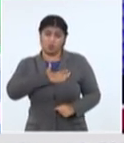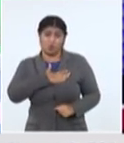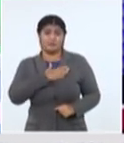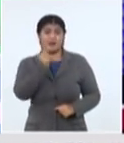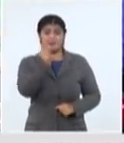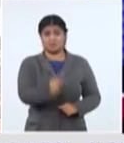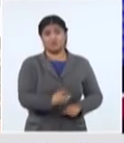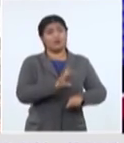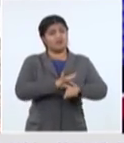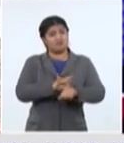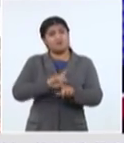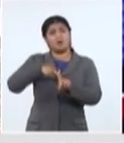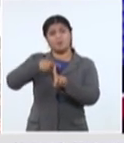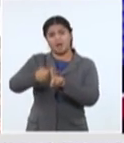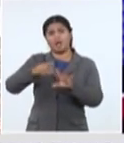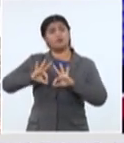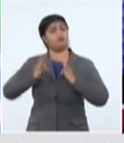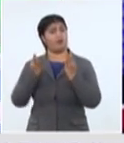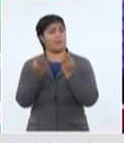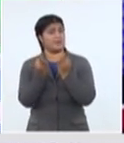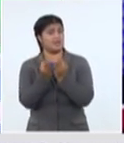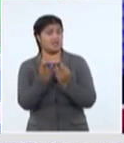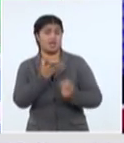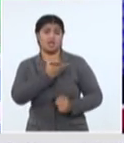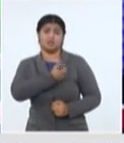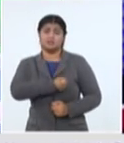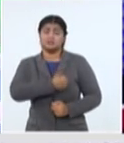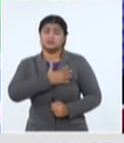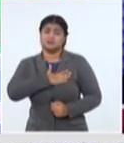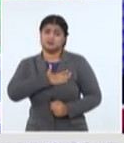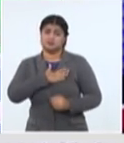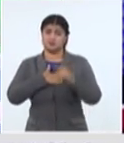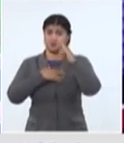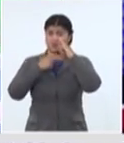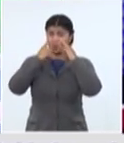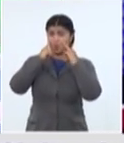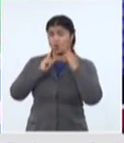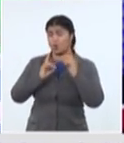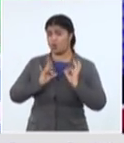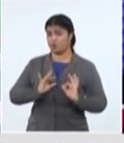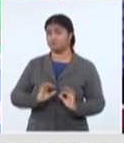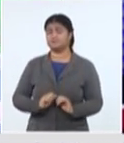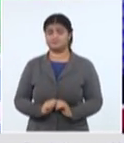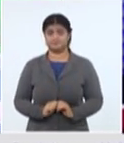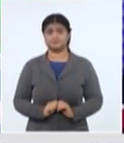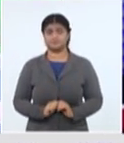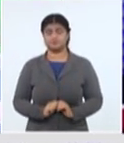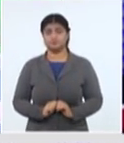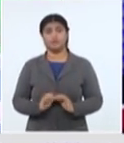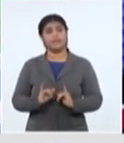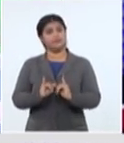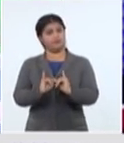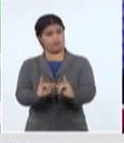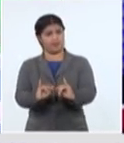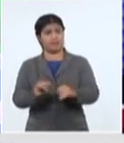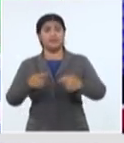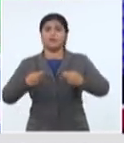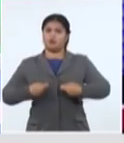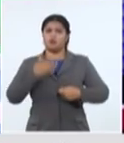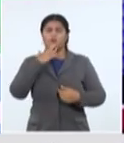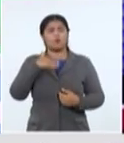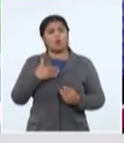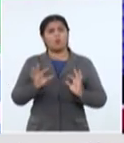sobre la enfermedad. O sea, tratar de educar a la población en los comportamientos saludables, en el autocuidado,